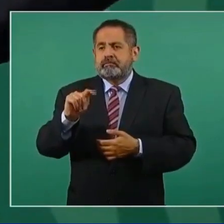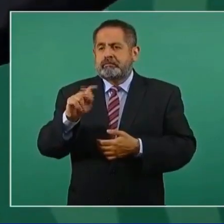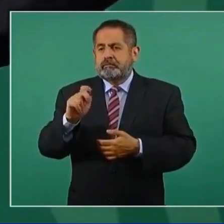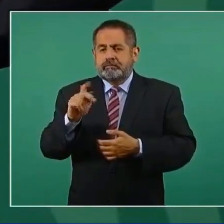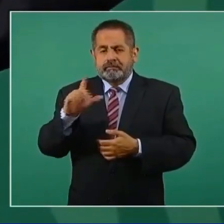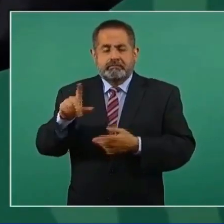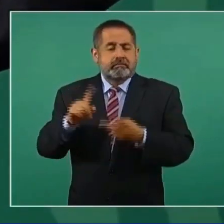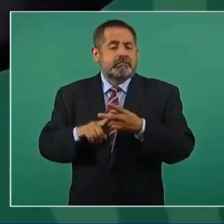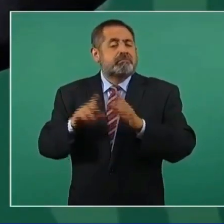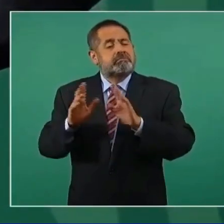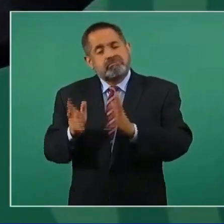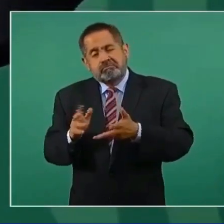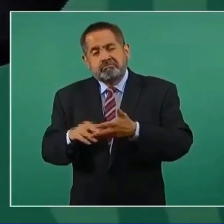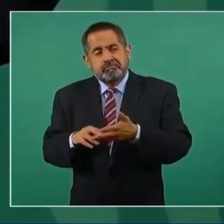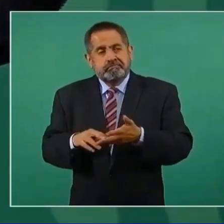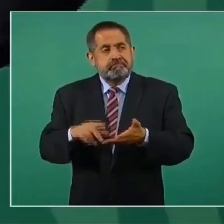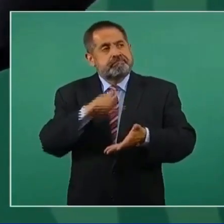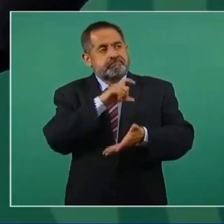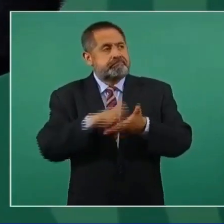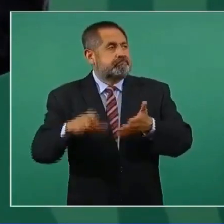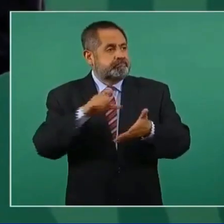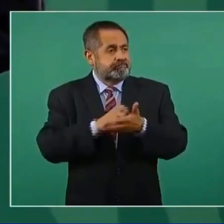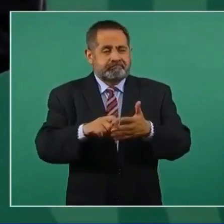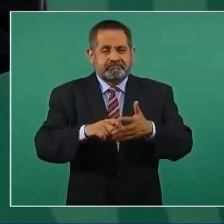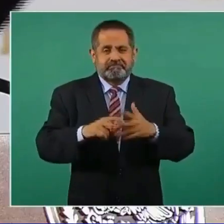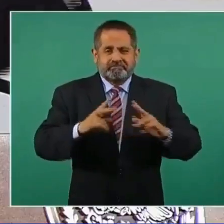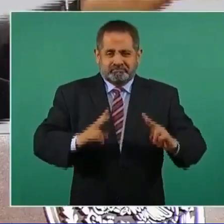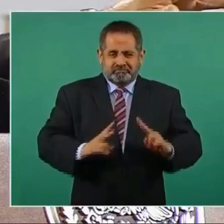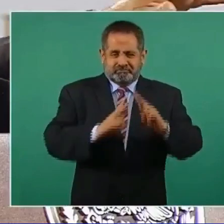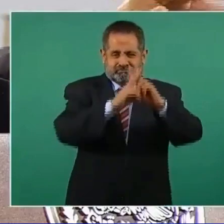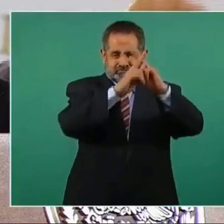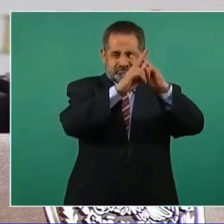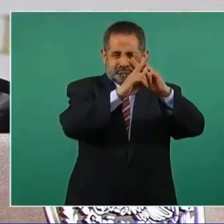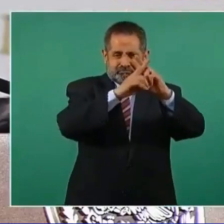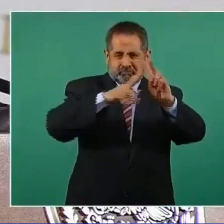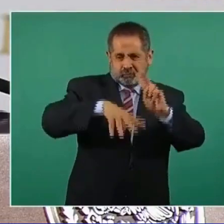a comprar plataformas, o